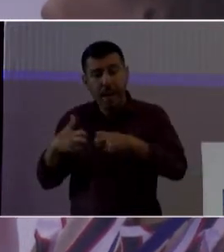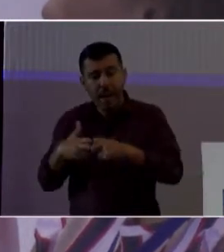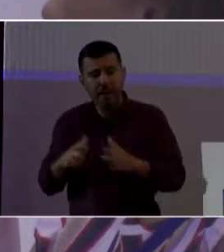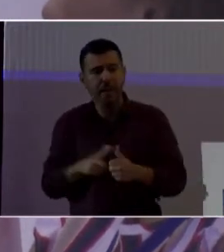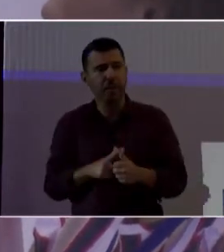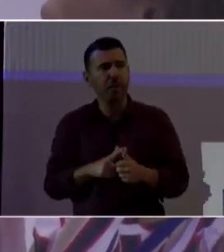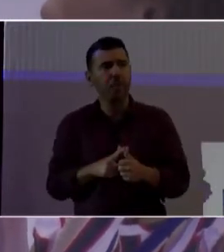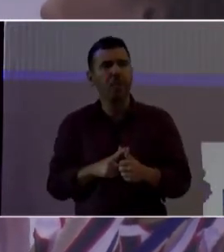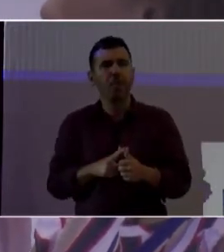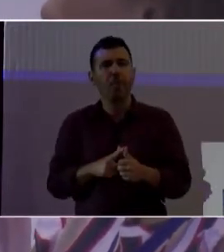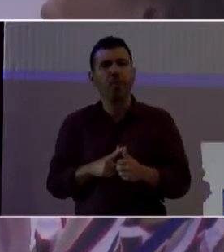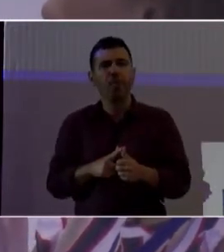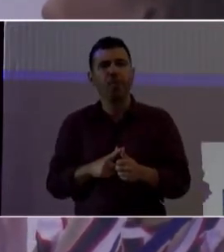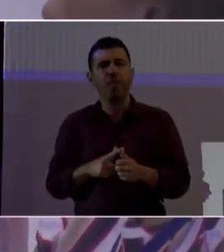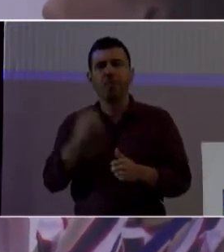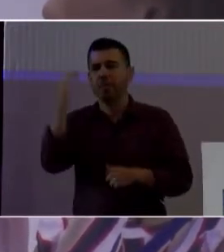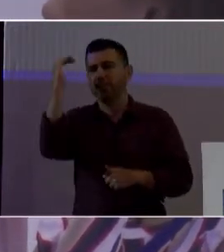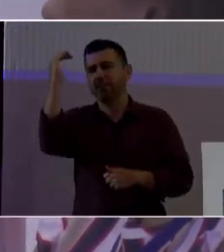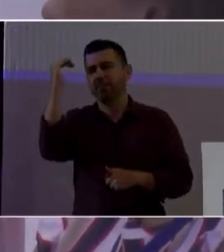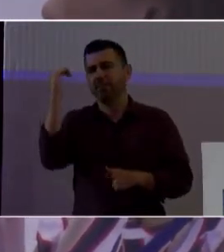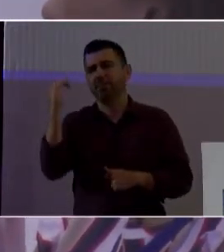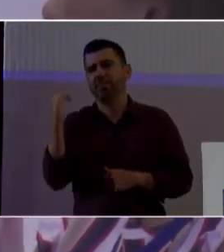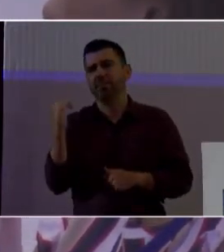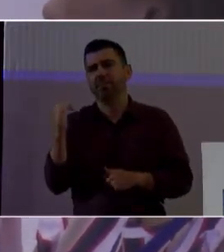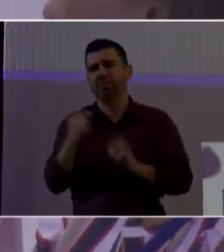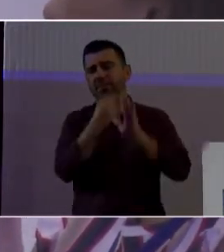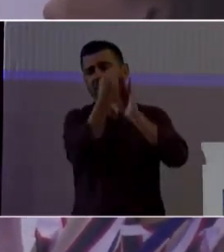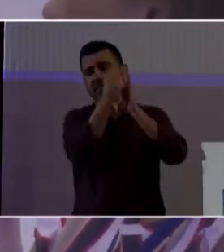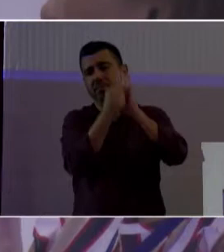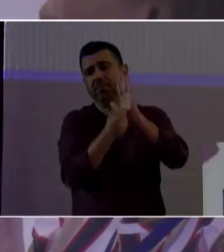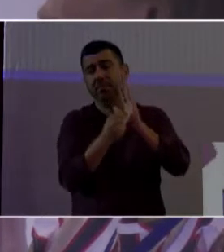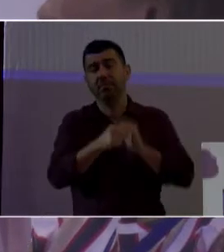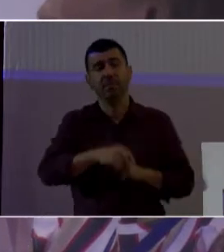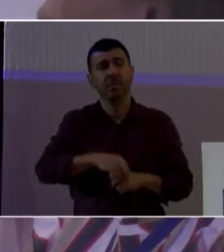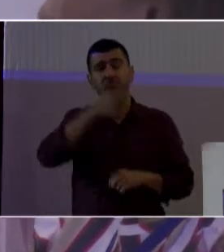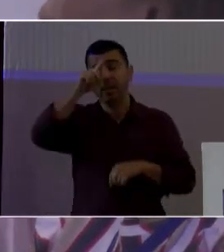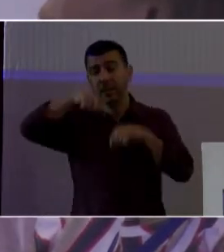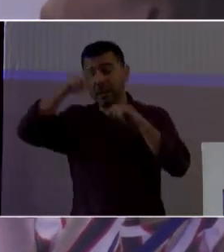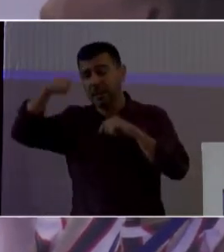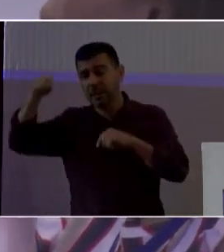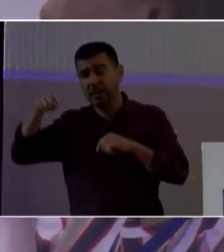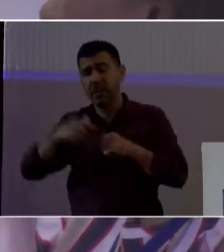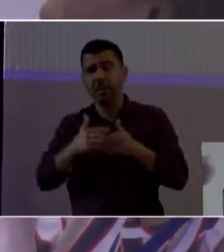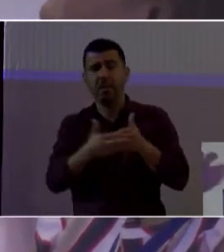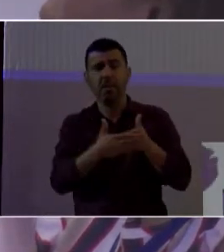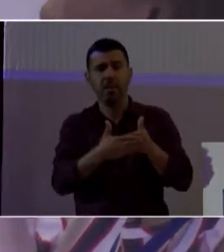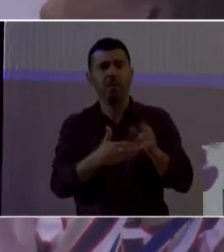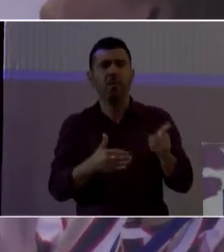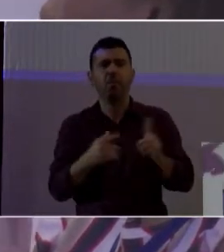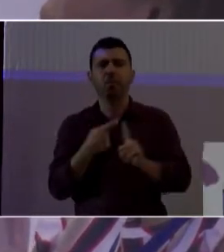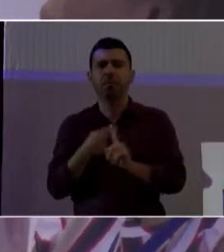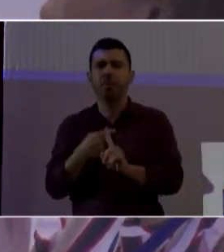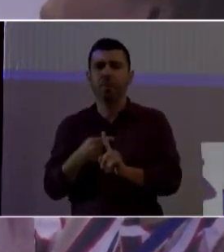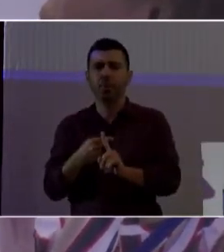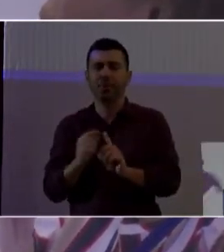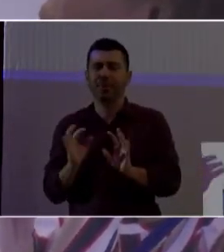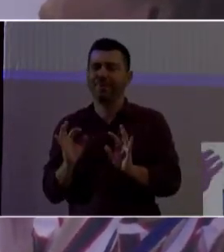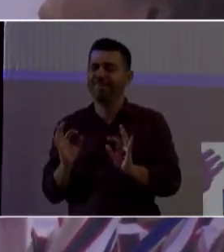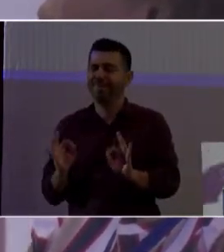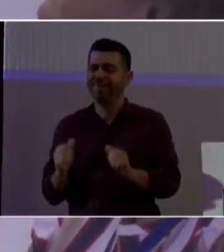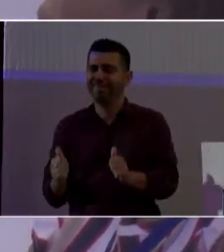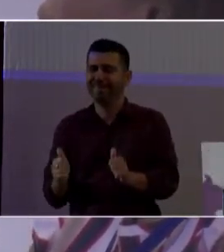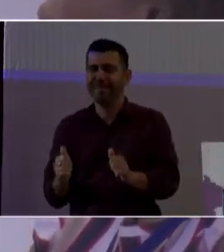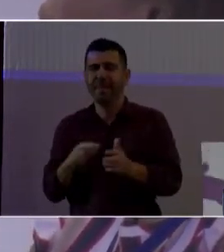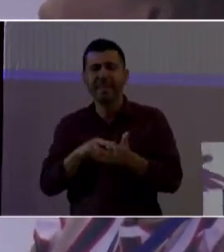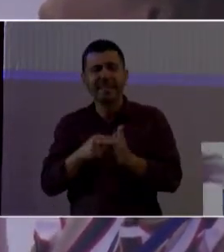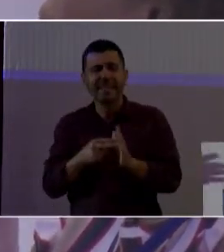estadísticas, como tú lo mencionabas, son que los desempeños son muy positivos. ¿Por qué? Porque son personas que son conscientes, que tienen